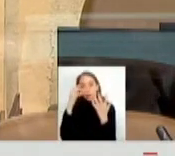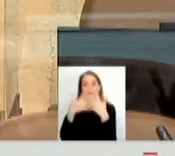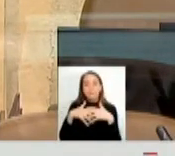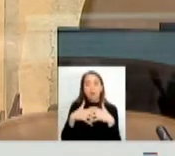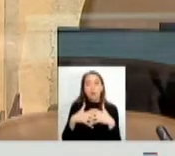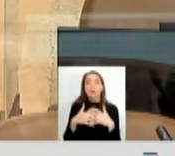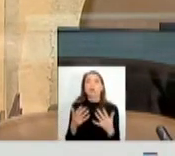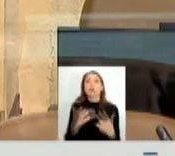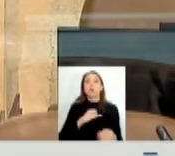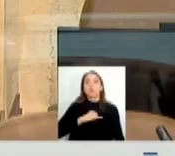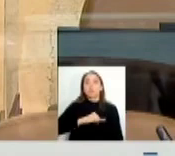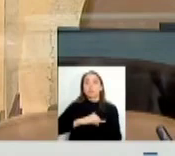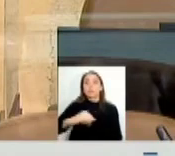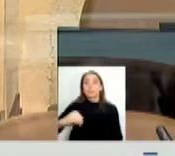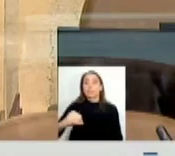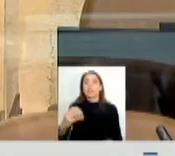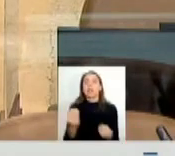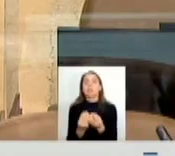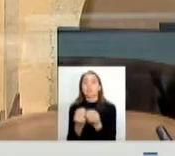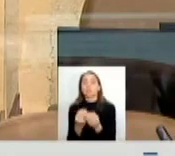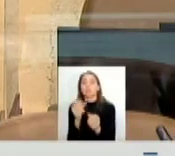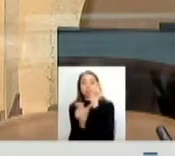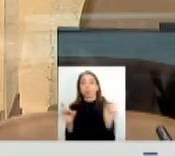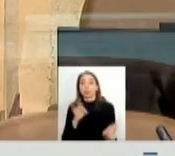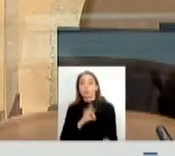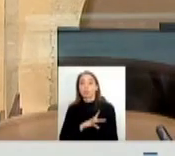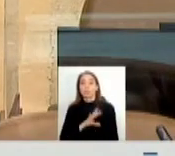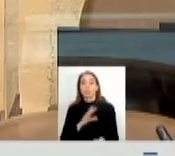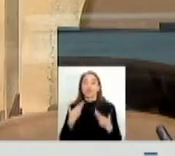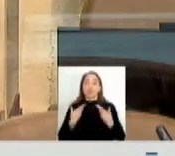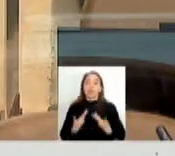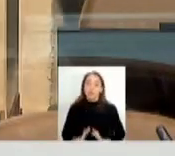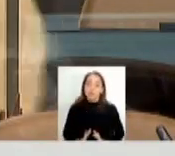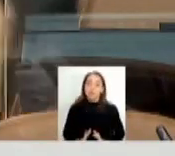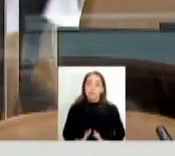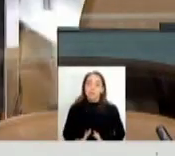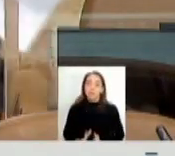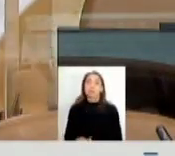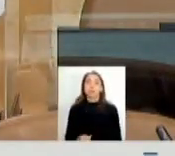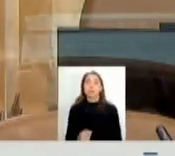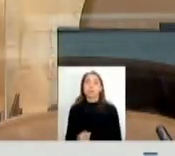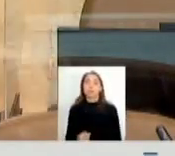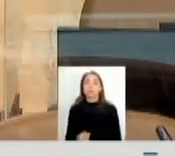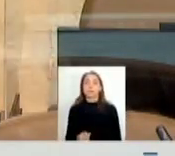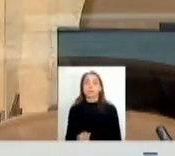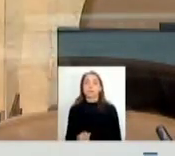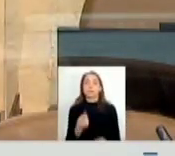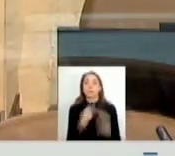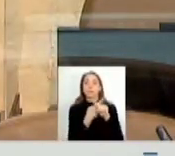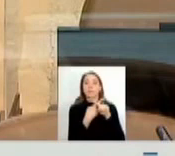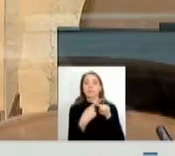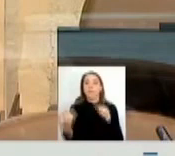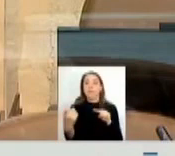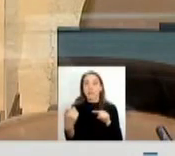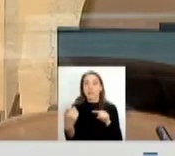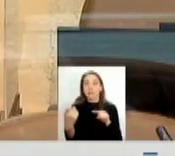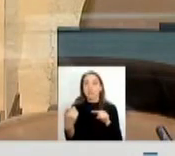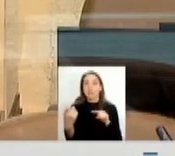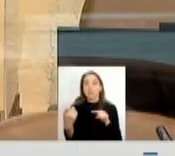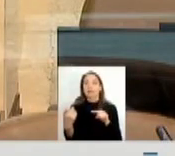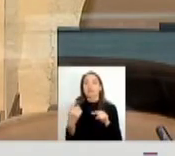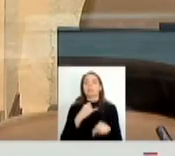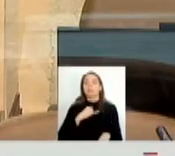que desgraciadamente muchos chilenos ya están cansados, que es la venganza, que es perpetuar la